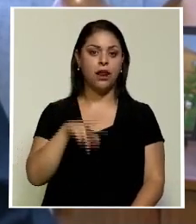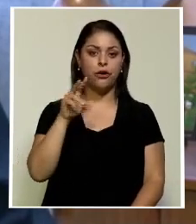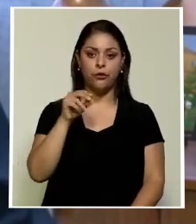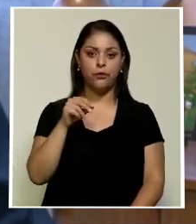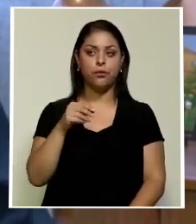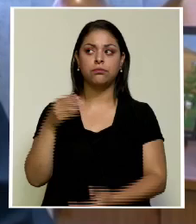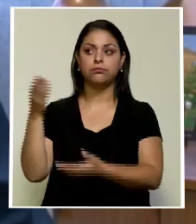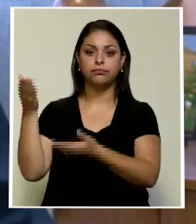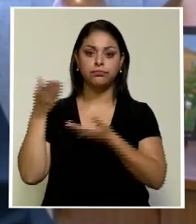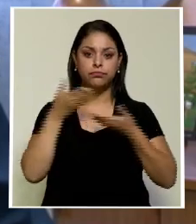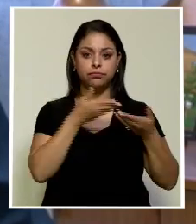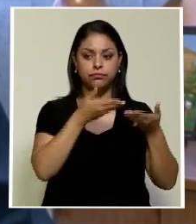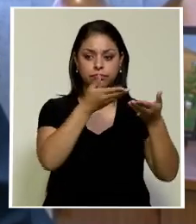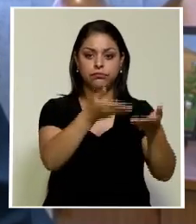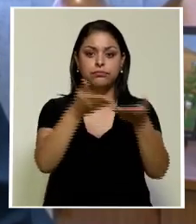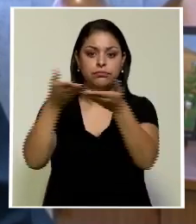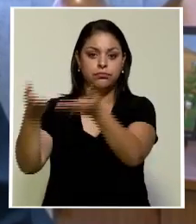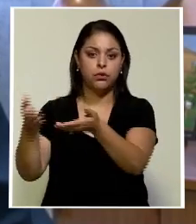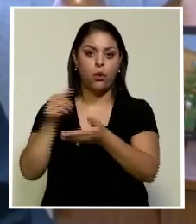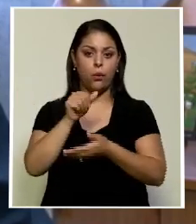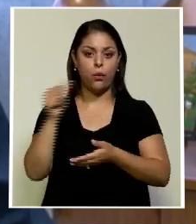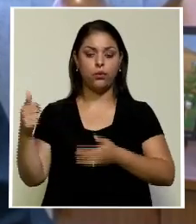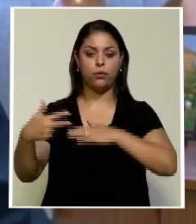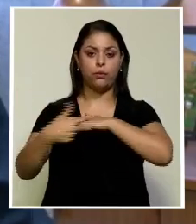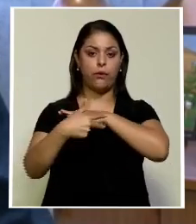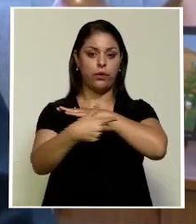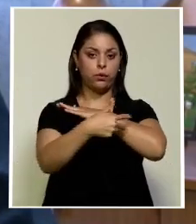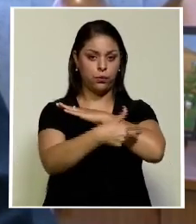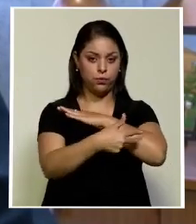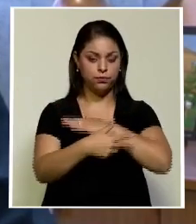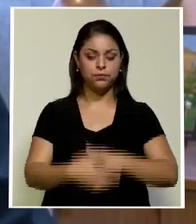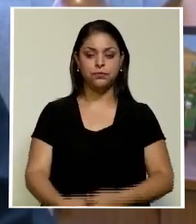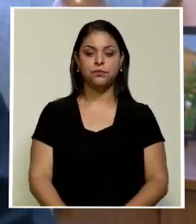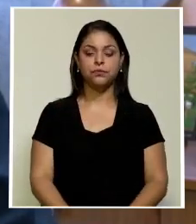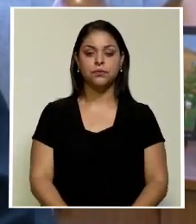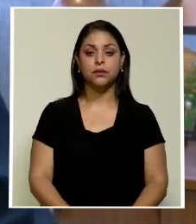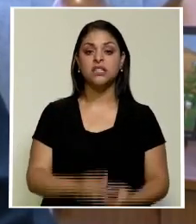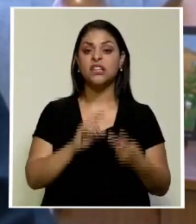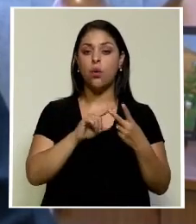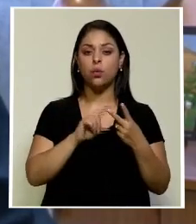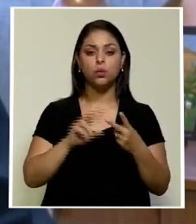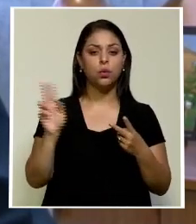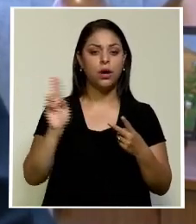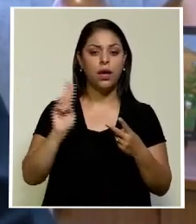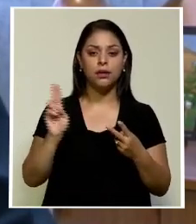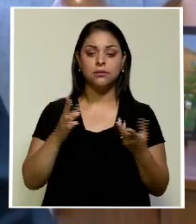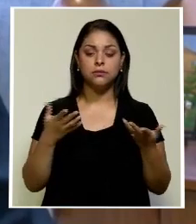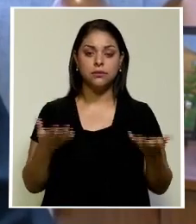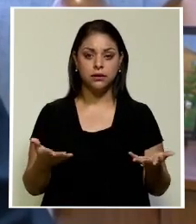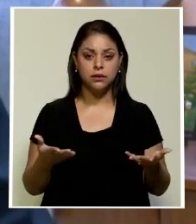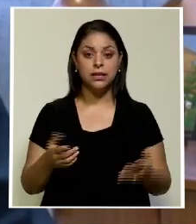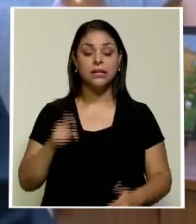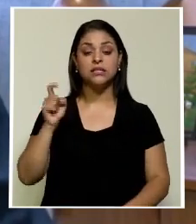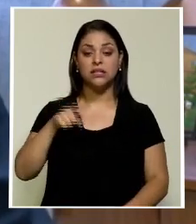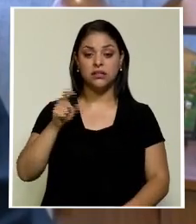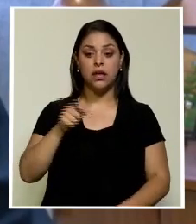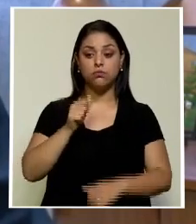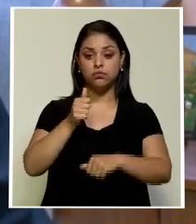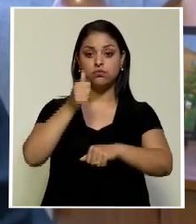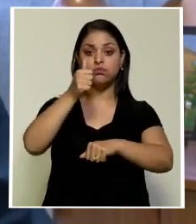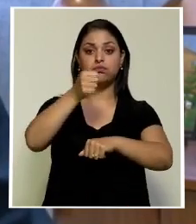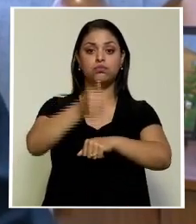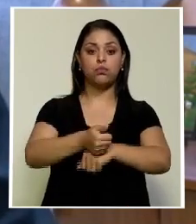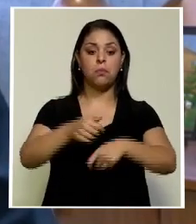de la mercadería en algún otro puerto. Y segundo, necesitamos hacer un